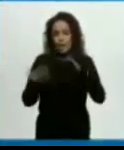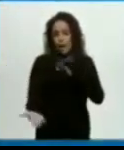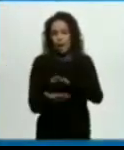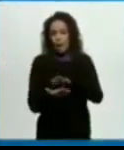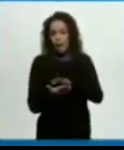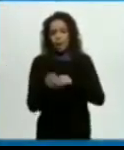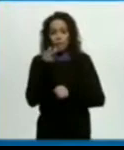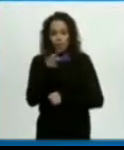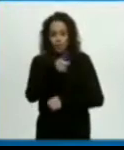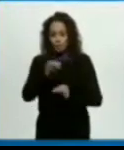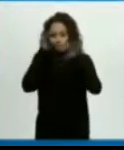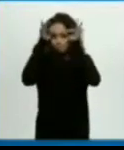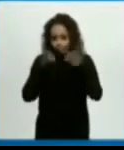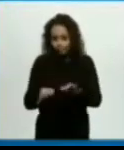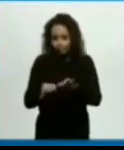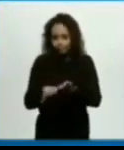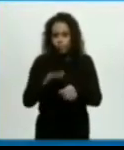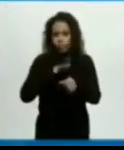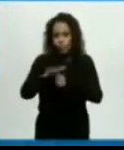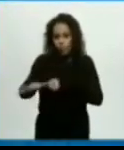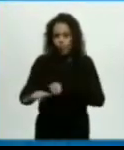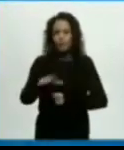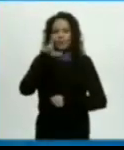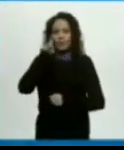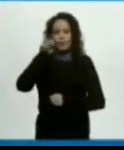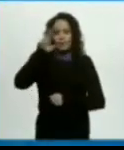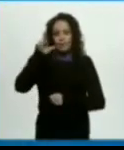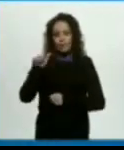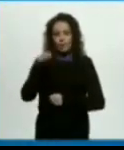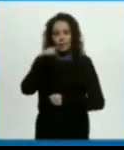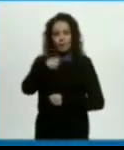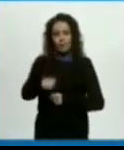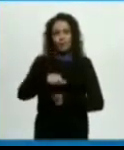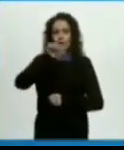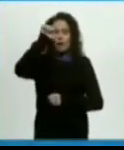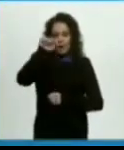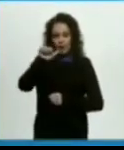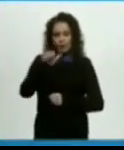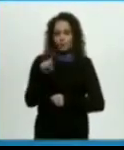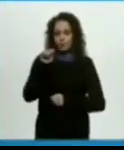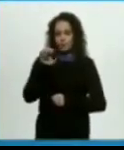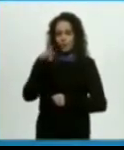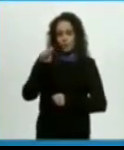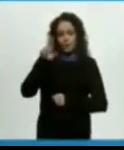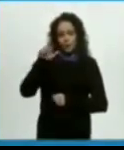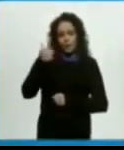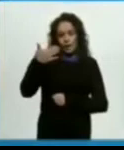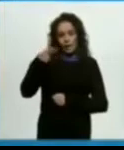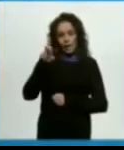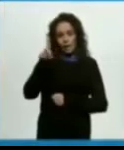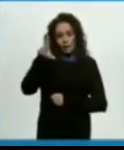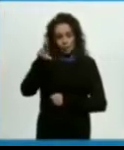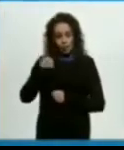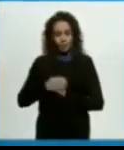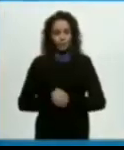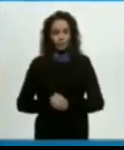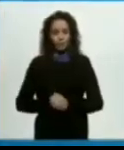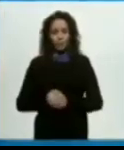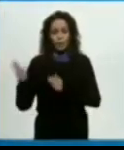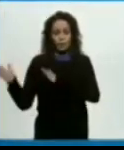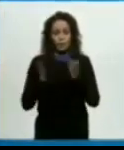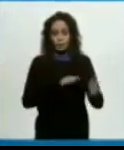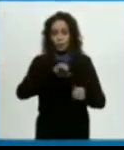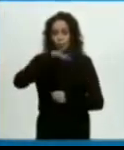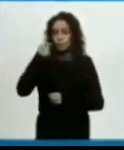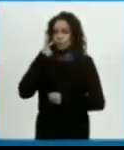opción correcta sería en este caso la del tetraedro, que es la opción A. En este otro ejercicio